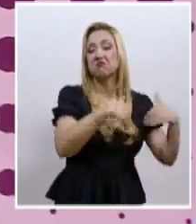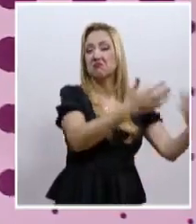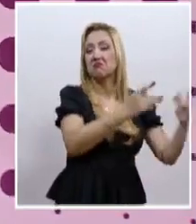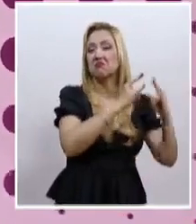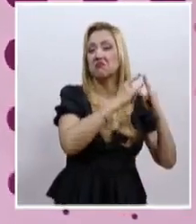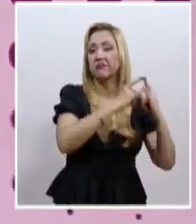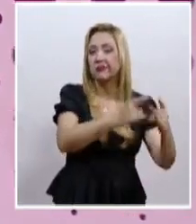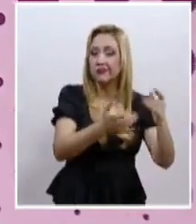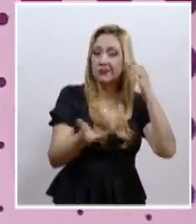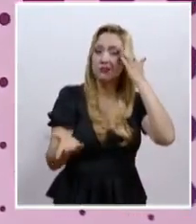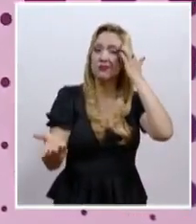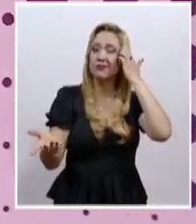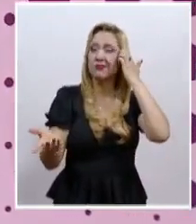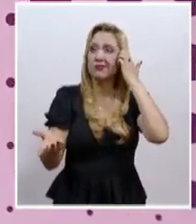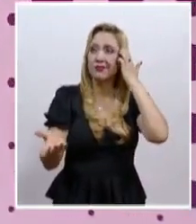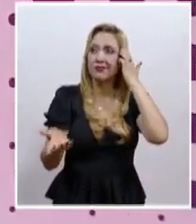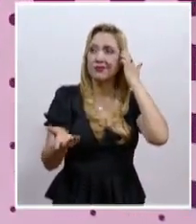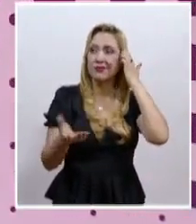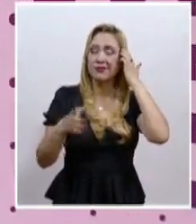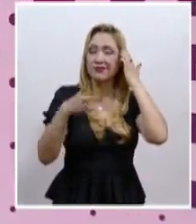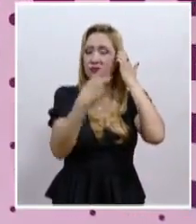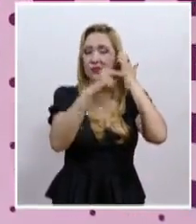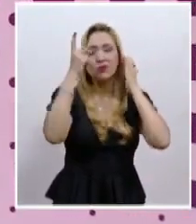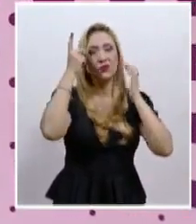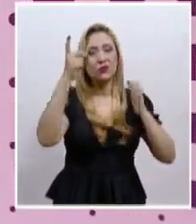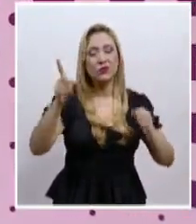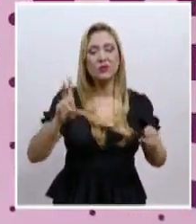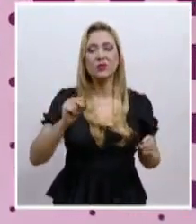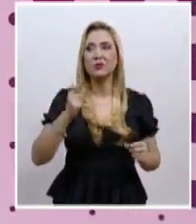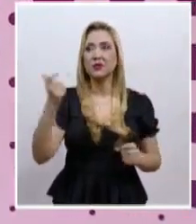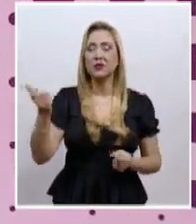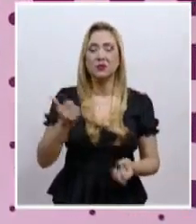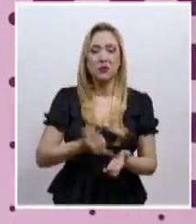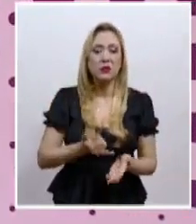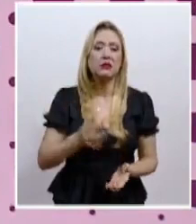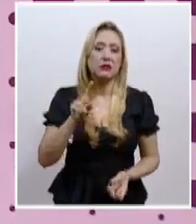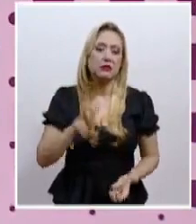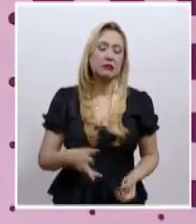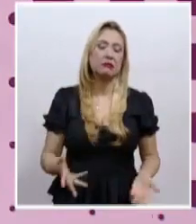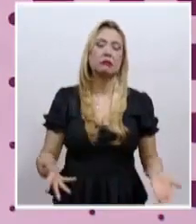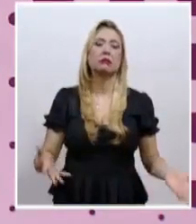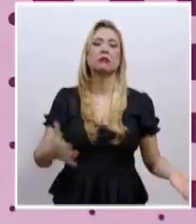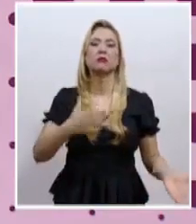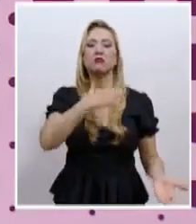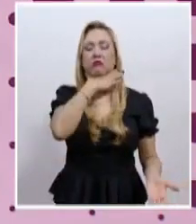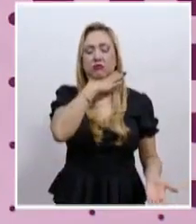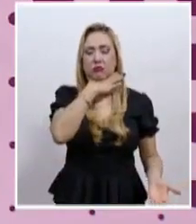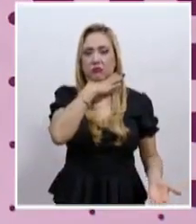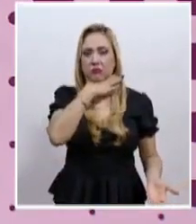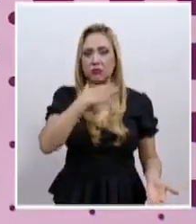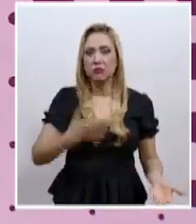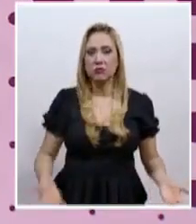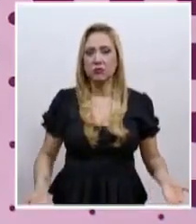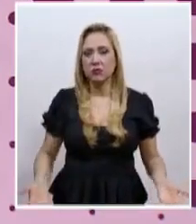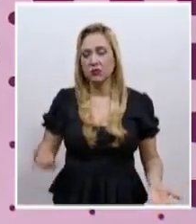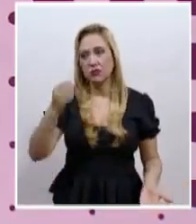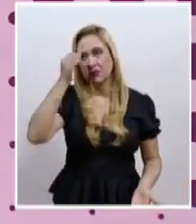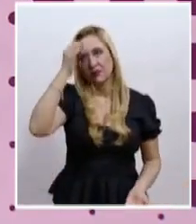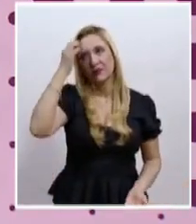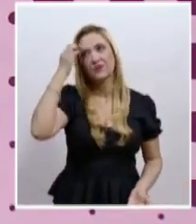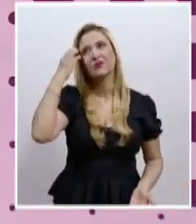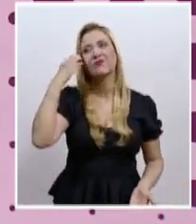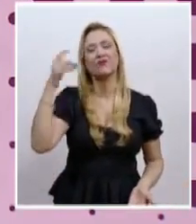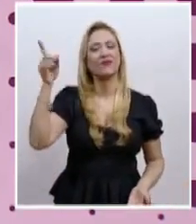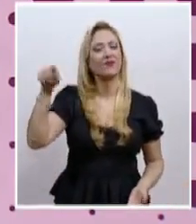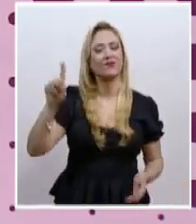tragedia. En parte porque no han acabado de... bueno, uno es debilidad